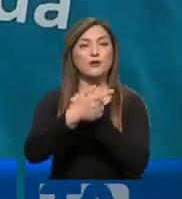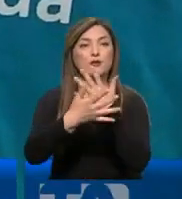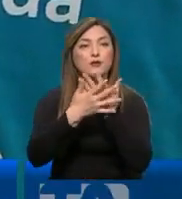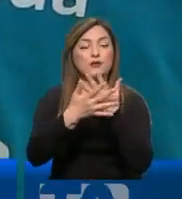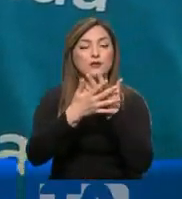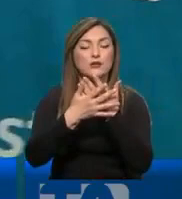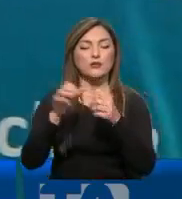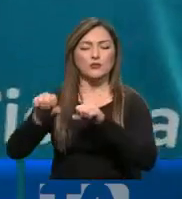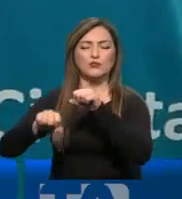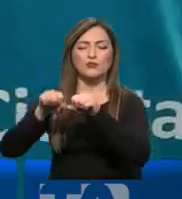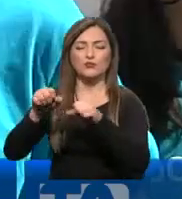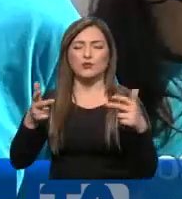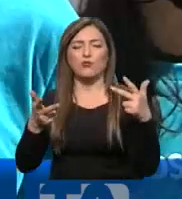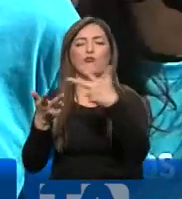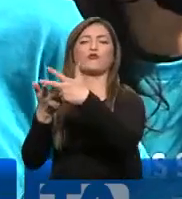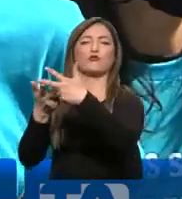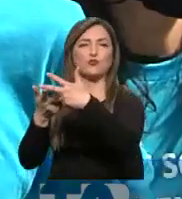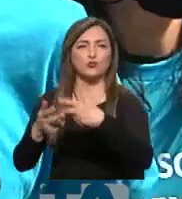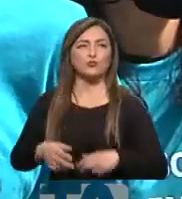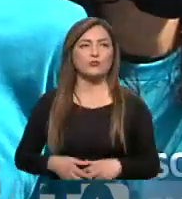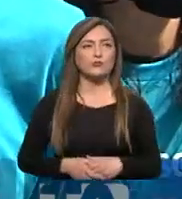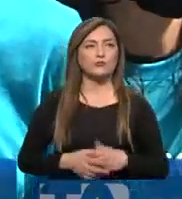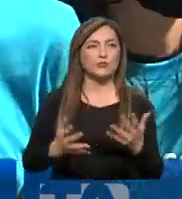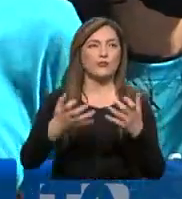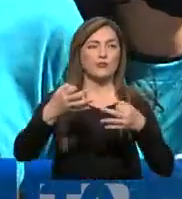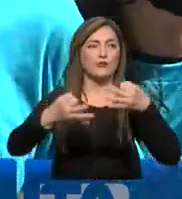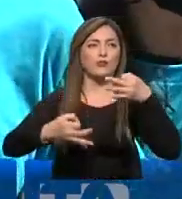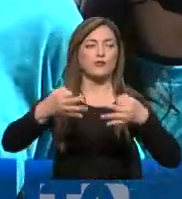el atropellamiento al deportista. Que se haga justicia.